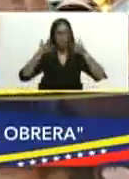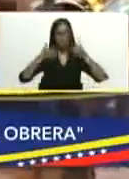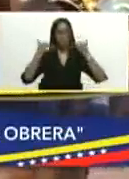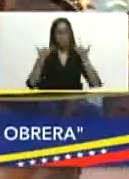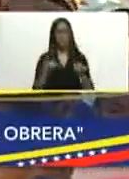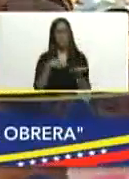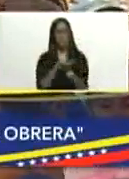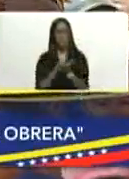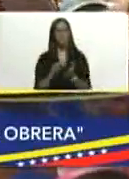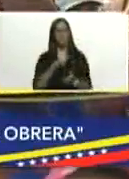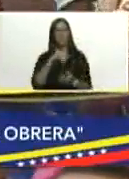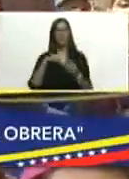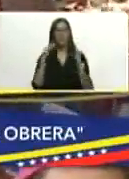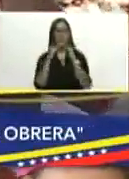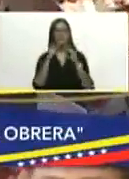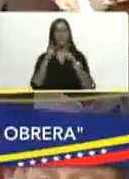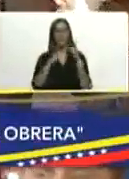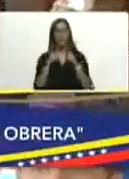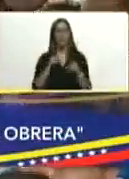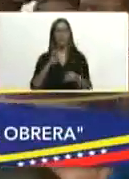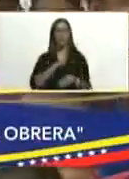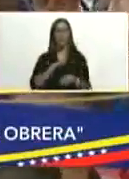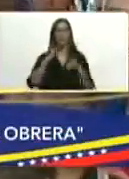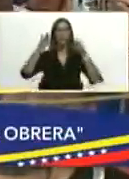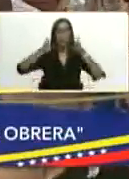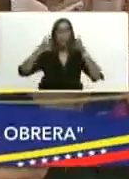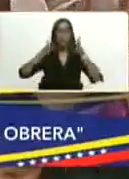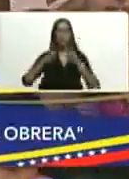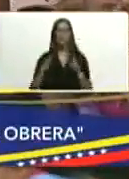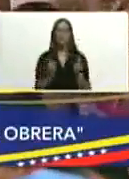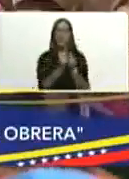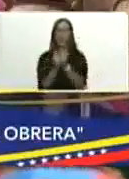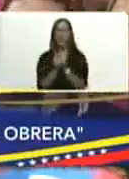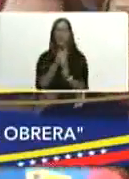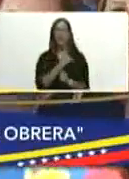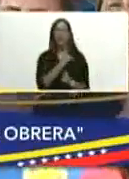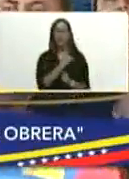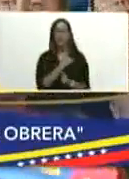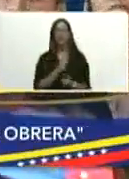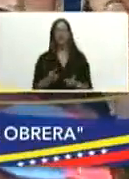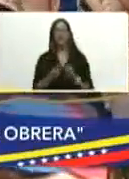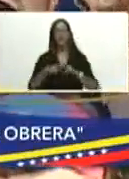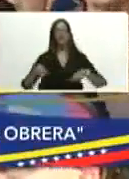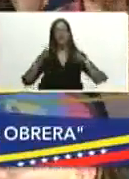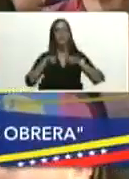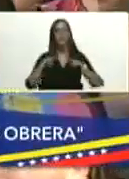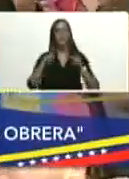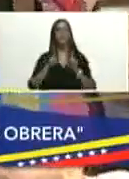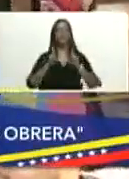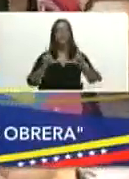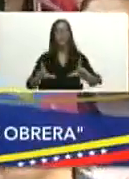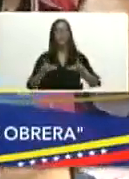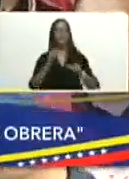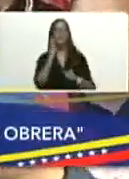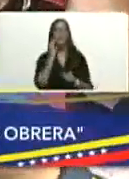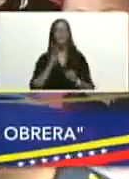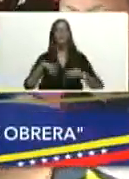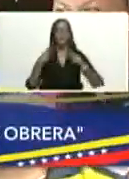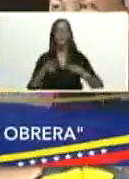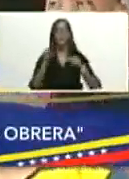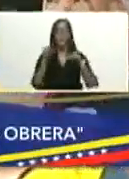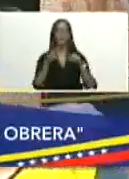ocurre en los espacios productivos por autoformación y el acompañamiento de las universidades esté también validado con las experiencias de innovación ahí